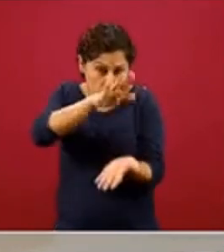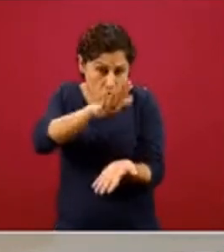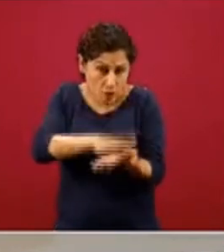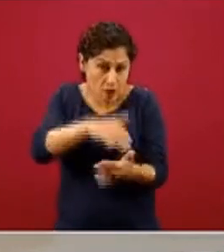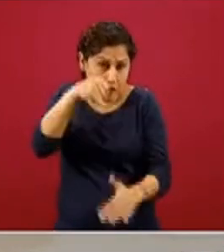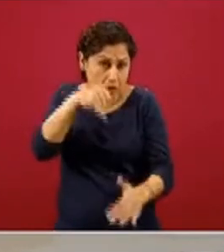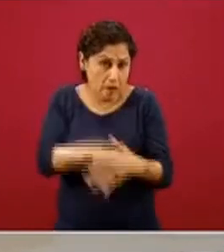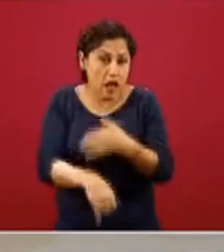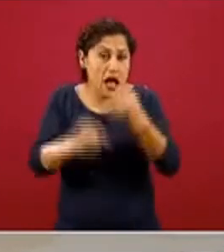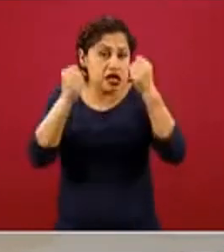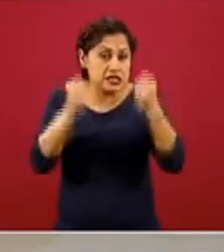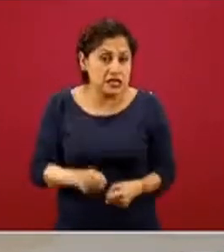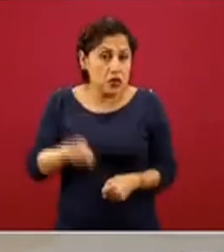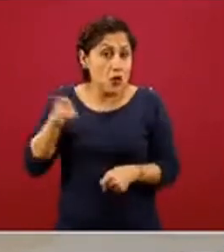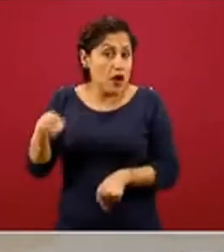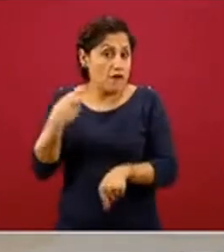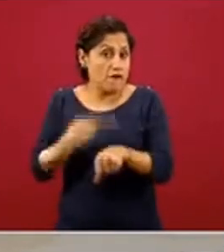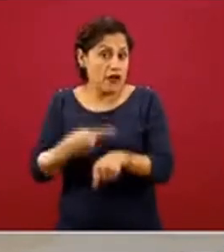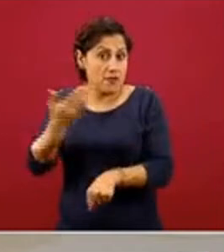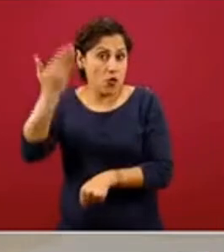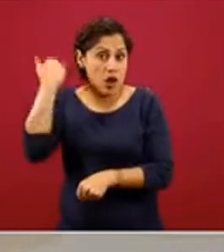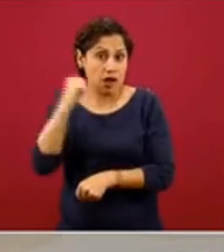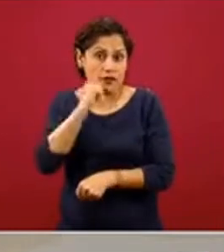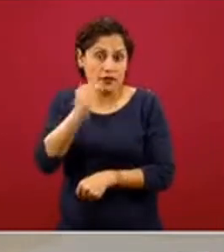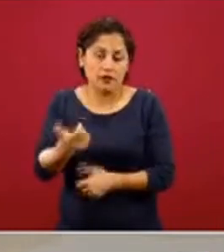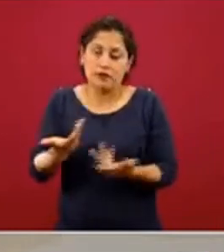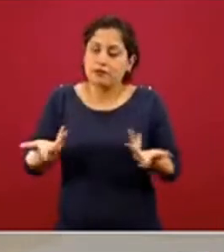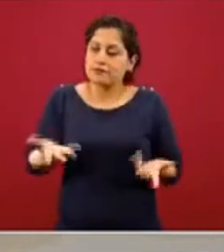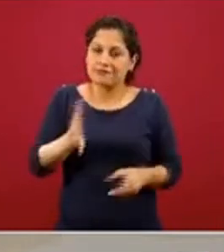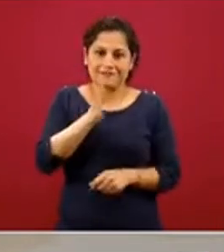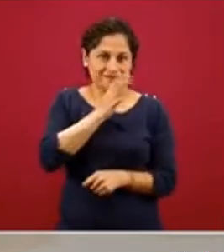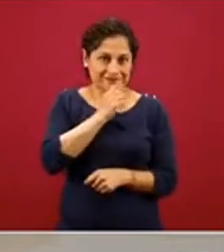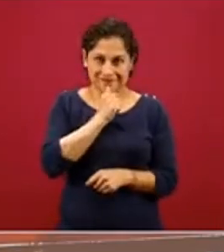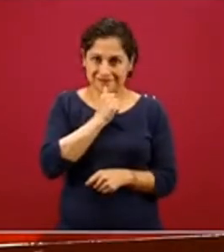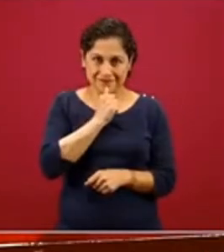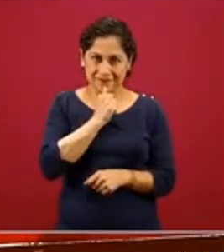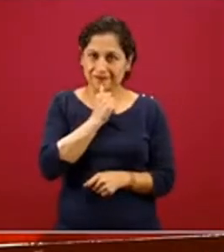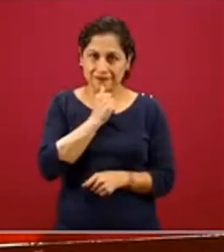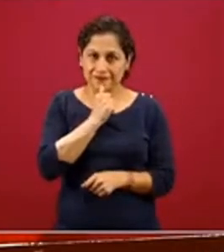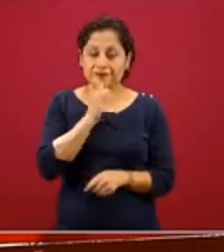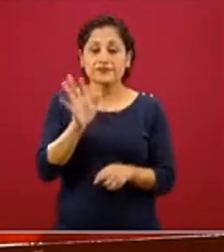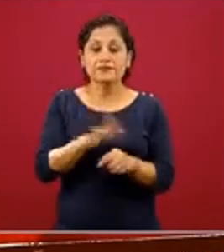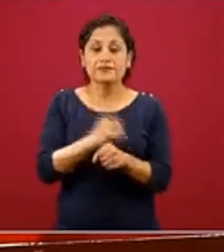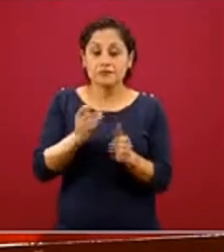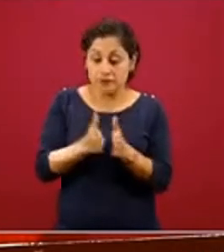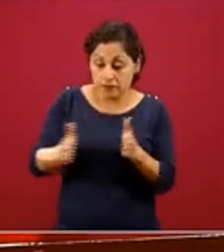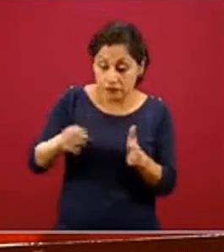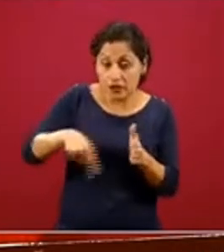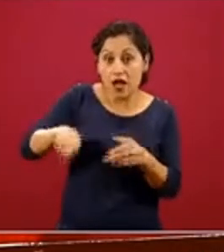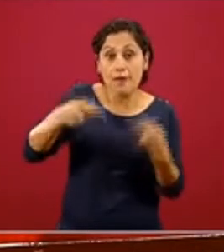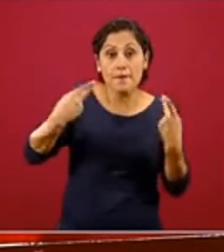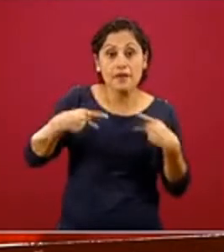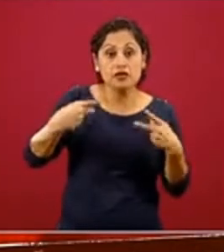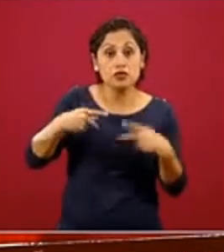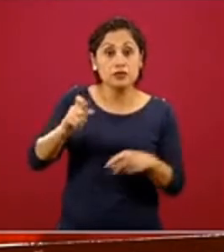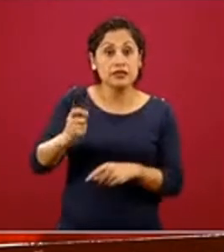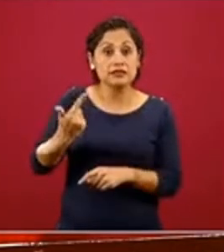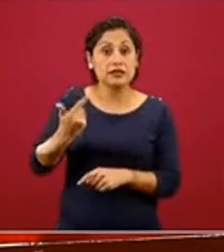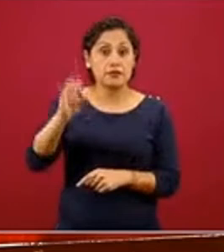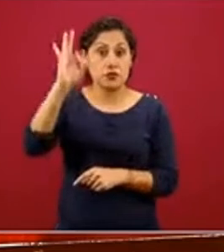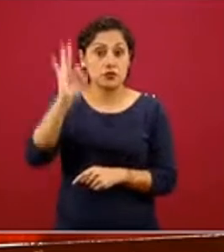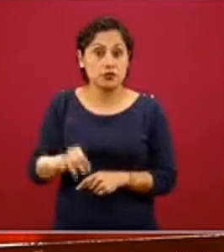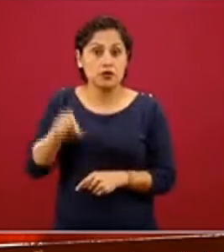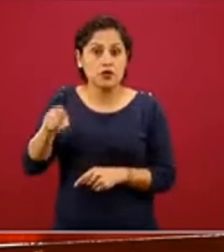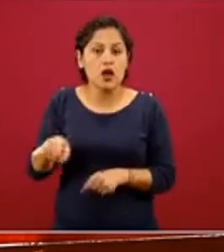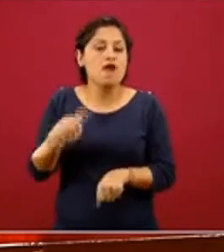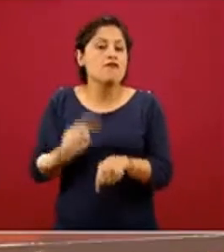no pudiéramos decir en este momento que efectivamente esa proporción de personas no tenía ninguna comorbilidad detectada,